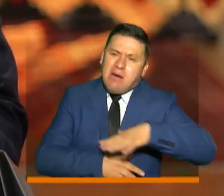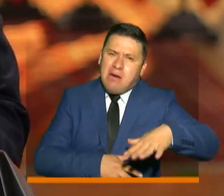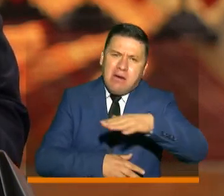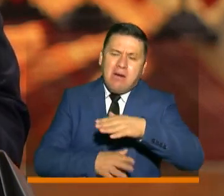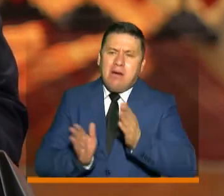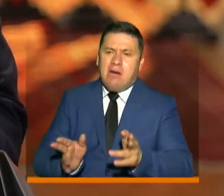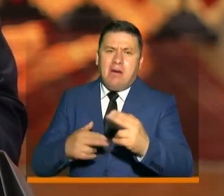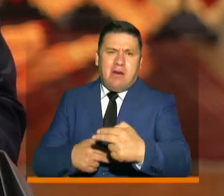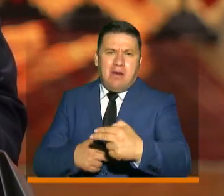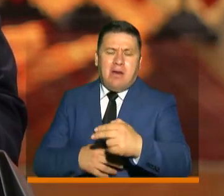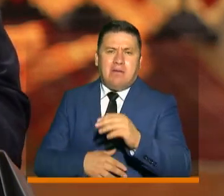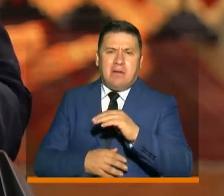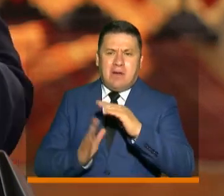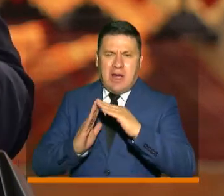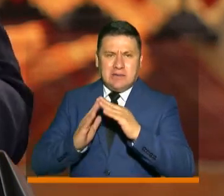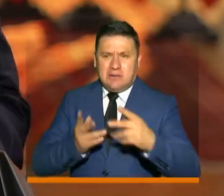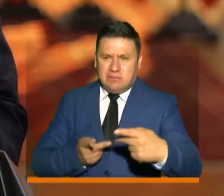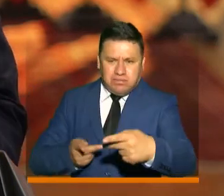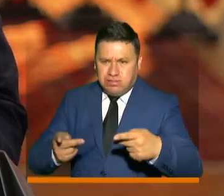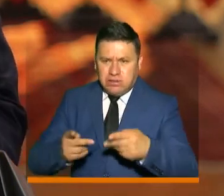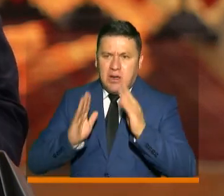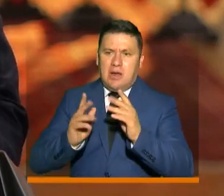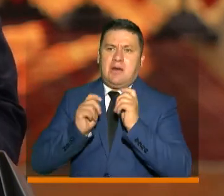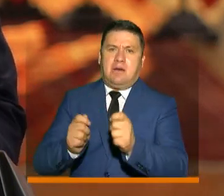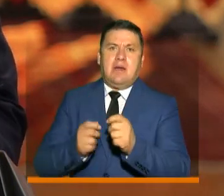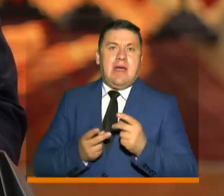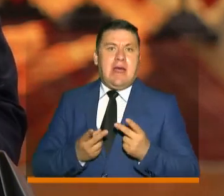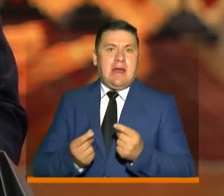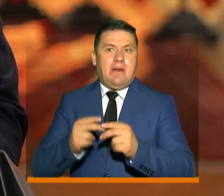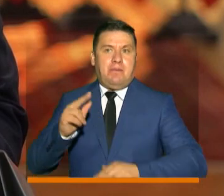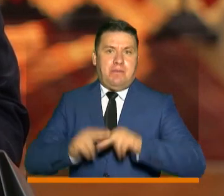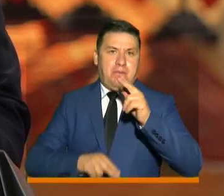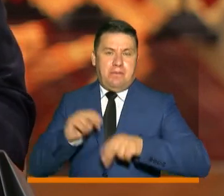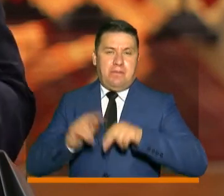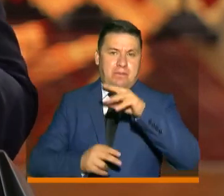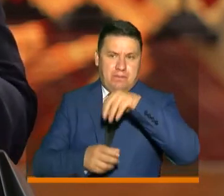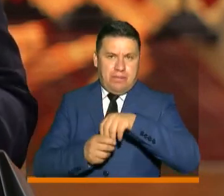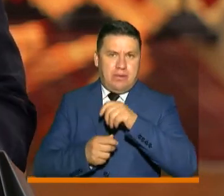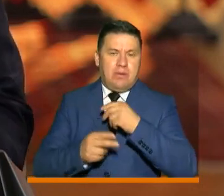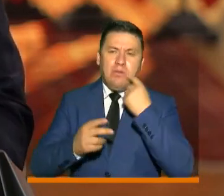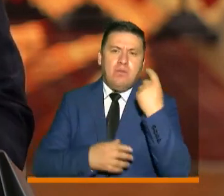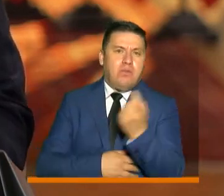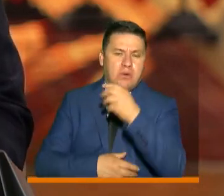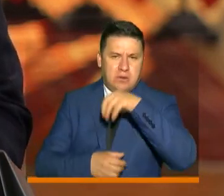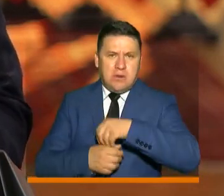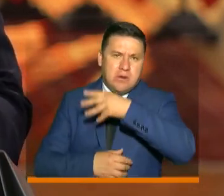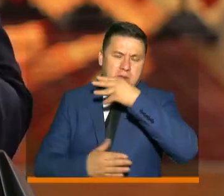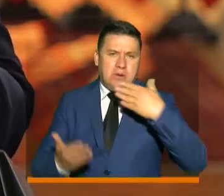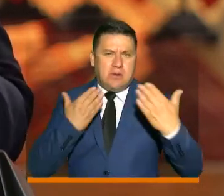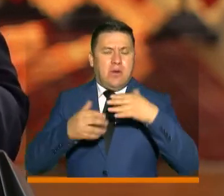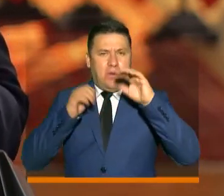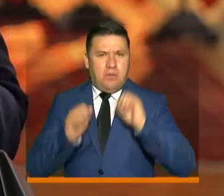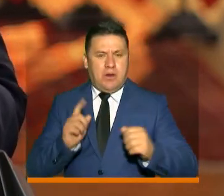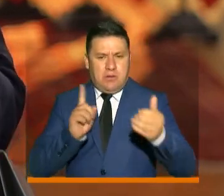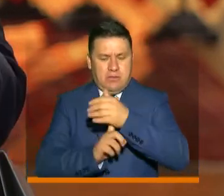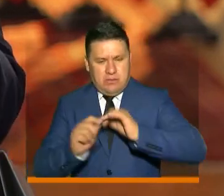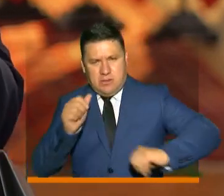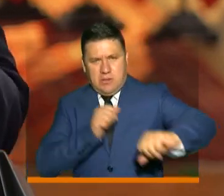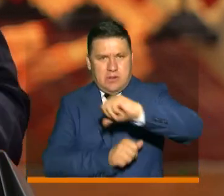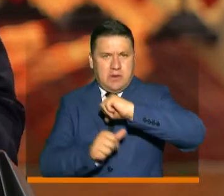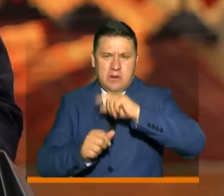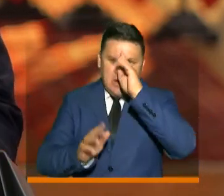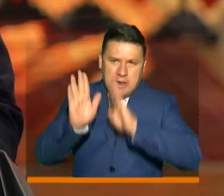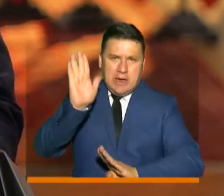catastro multipropósito al mismo tiempo que aceleramos las obras pedid y buscamos que los campesinos puedan convertirse en